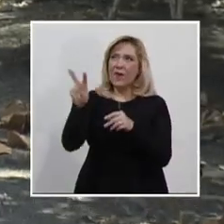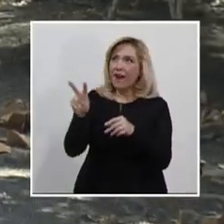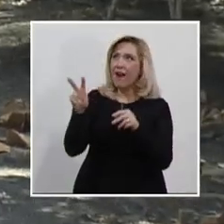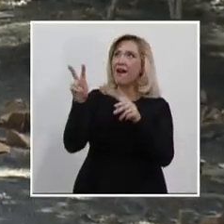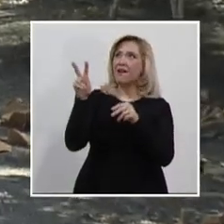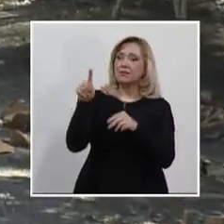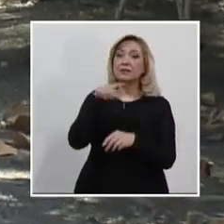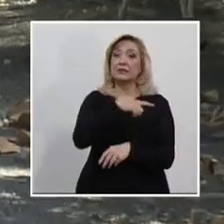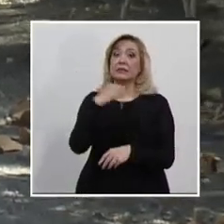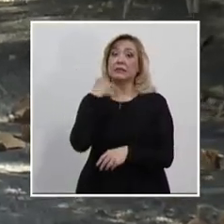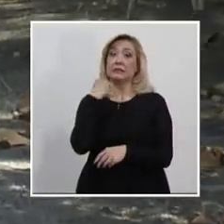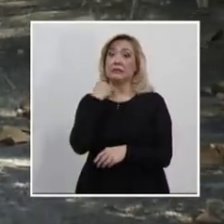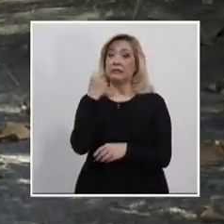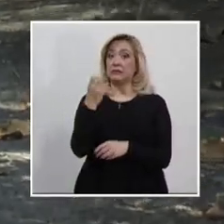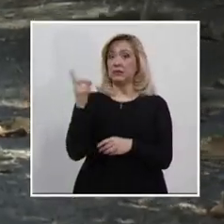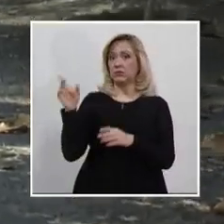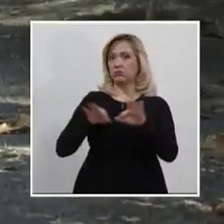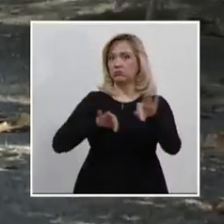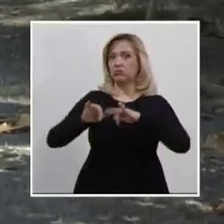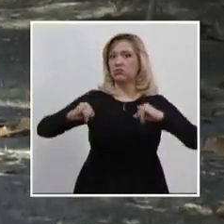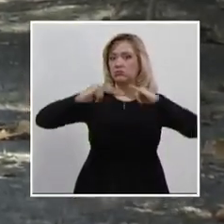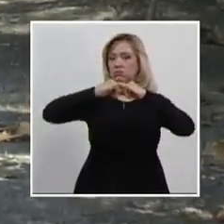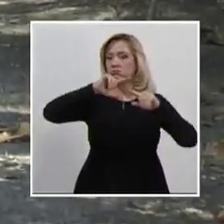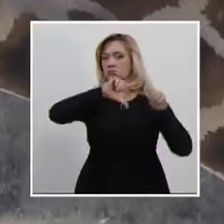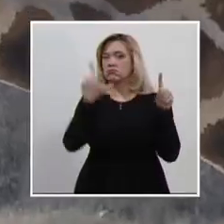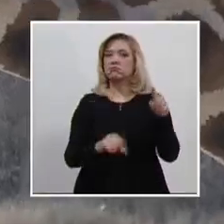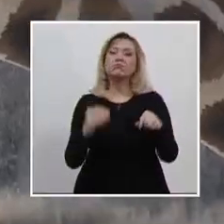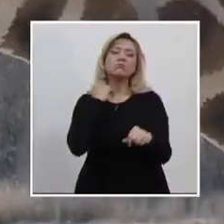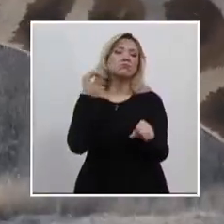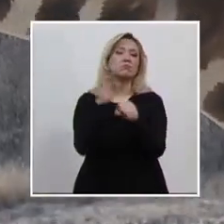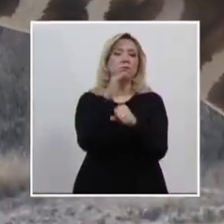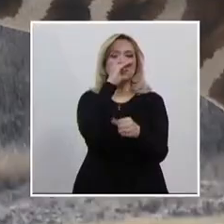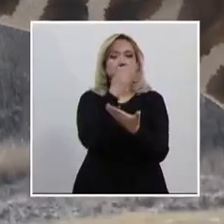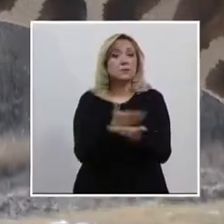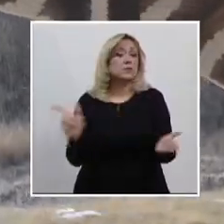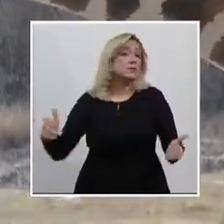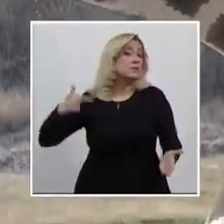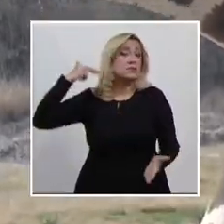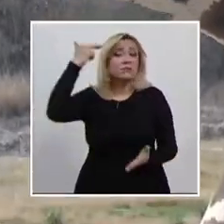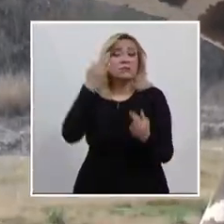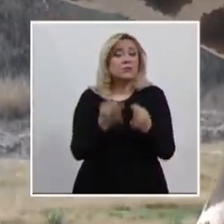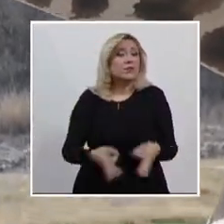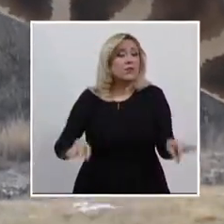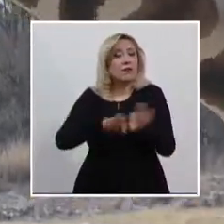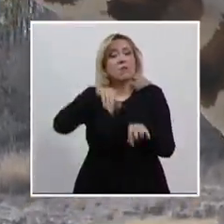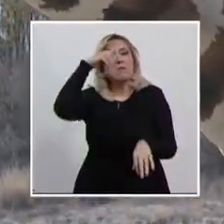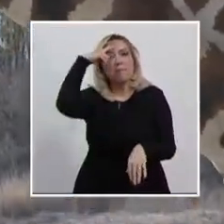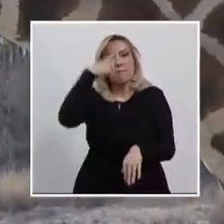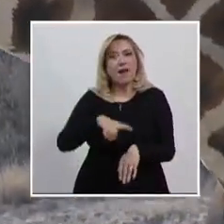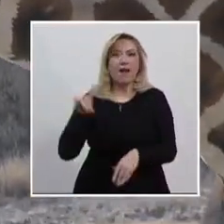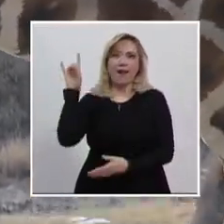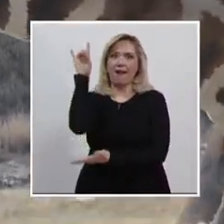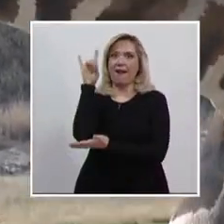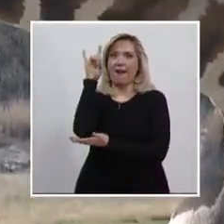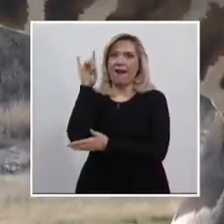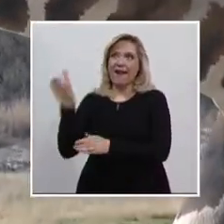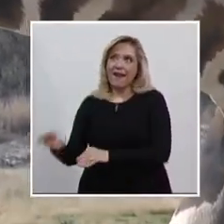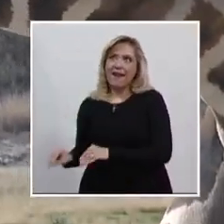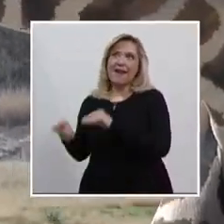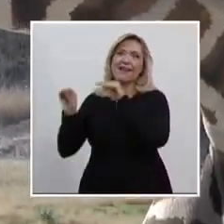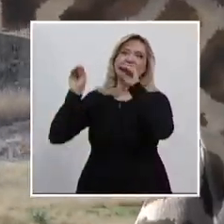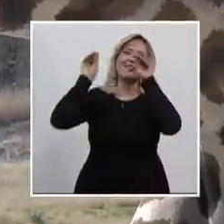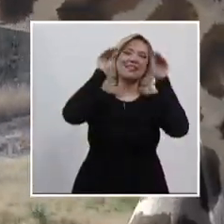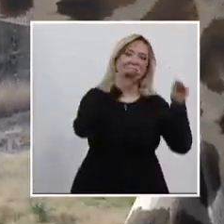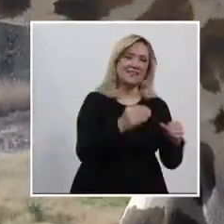asesora jurídica en el Instituto Federal de Defensoría Pública y fue pieza clave para lograr el traslado del mamífero a lo que ya es